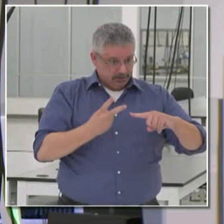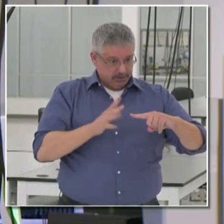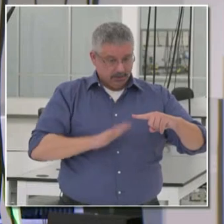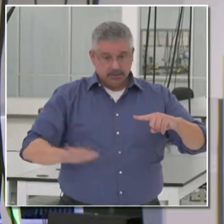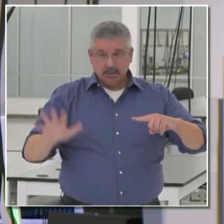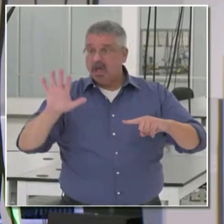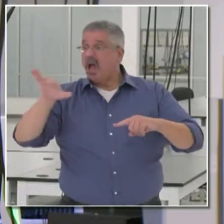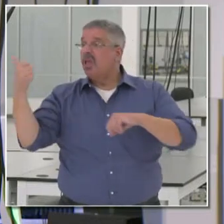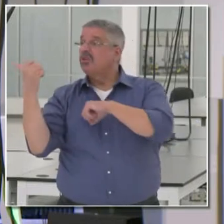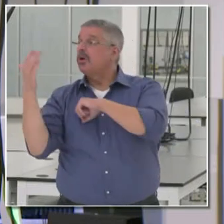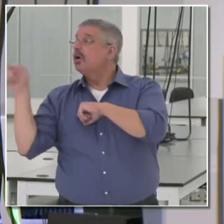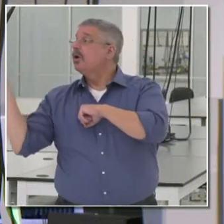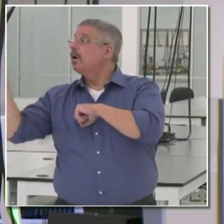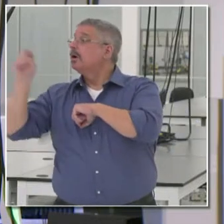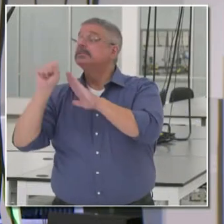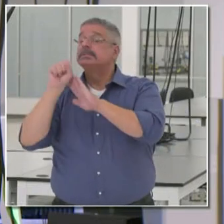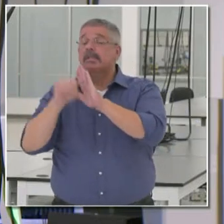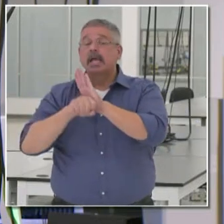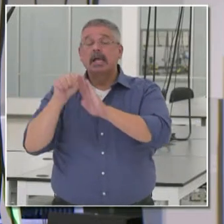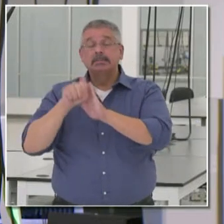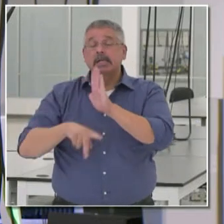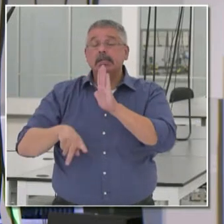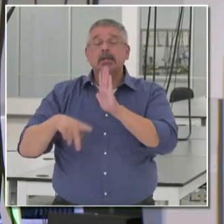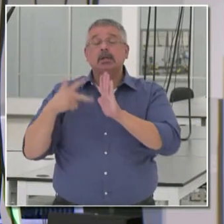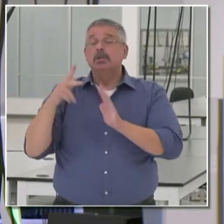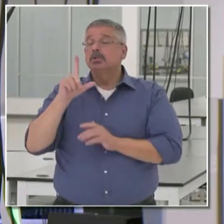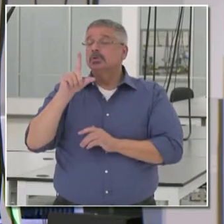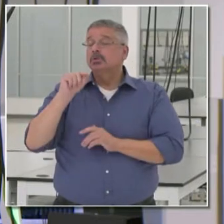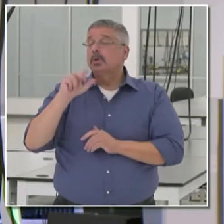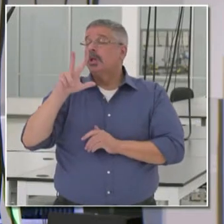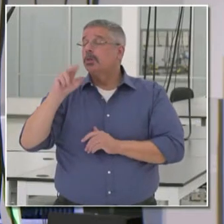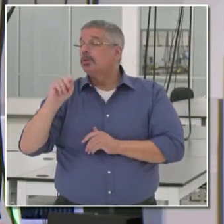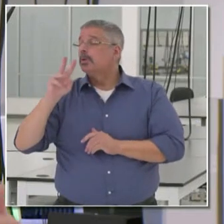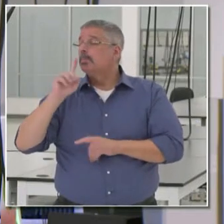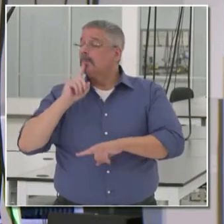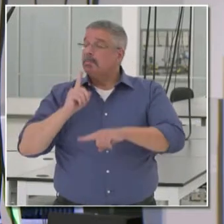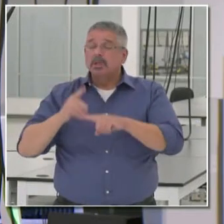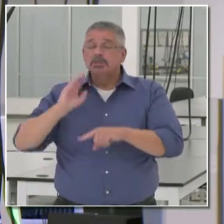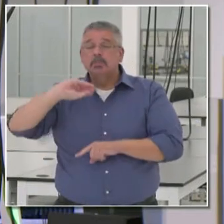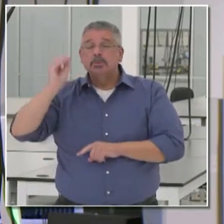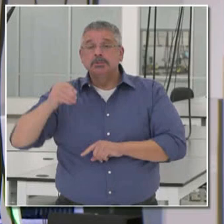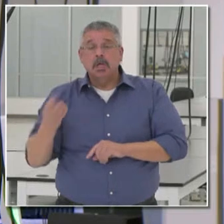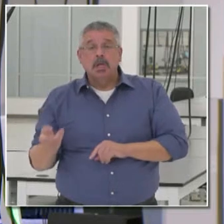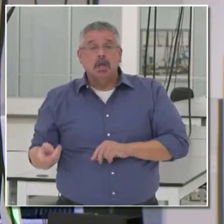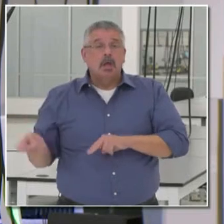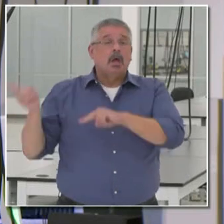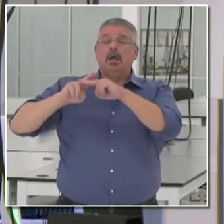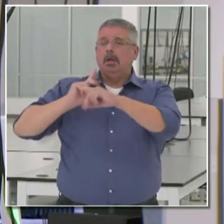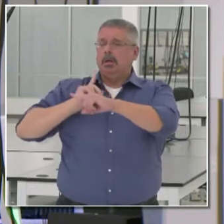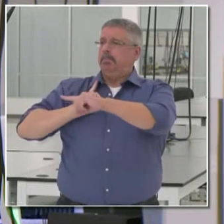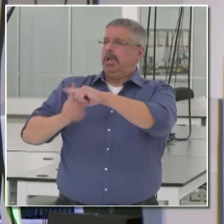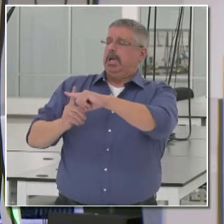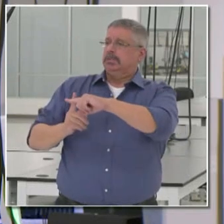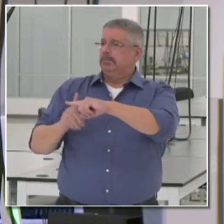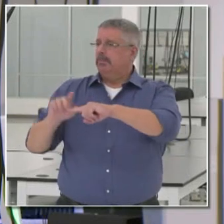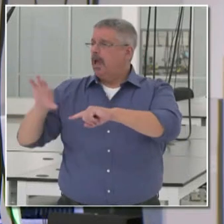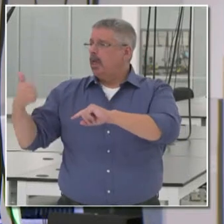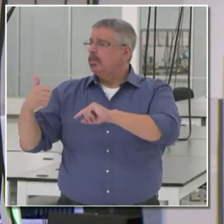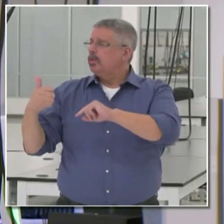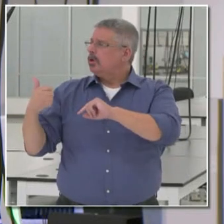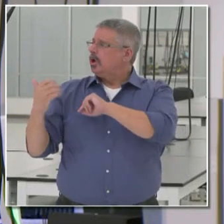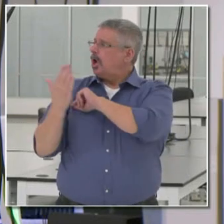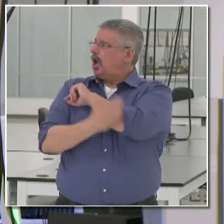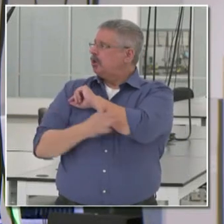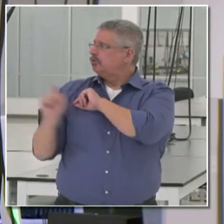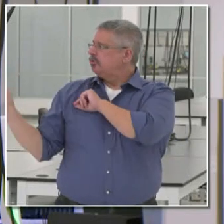que hemos aumentado en algunas partes del país no solamente dobles-dígitos sino 20 y 30 por ciento más de casos